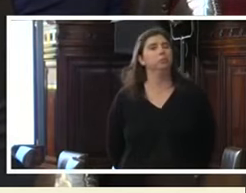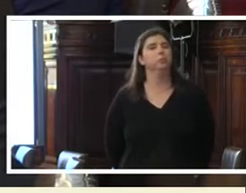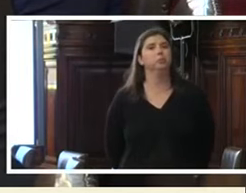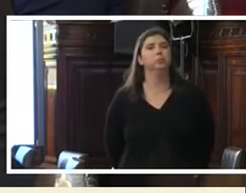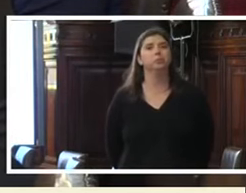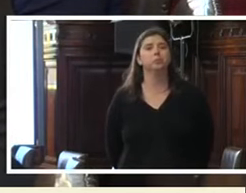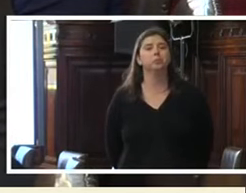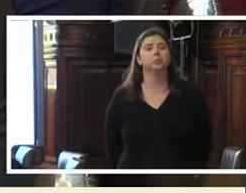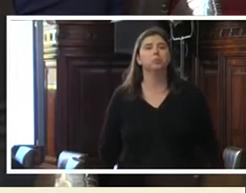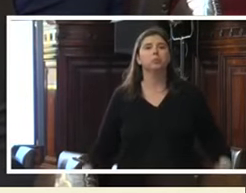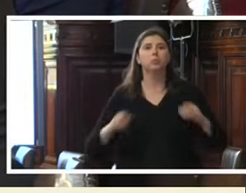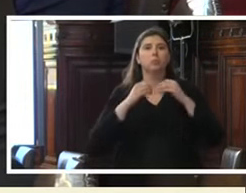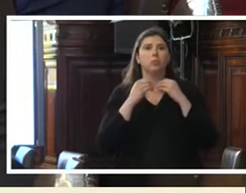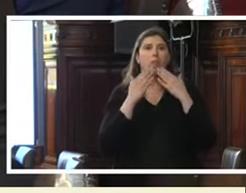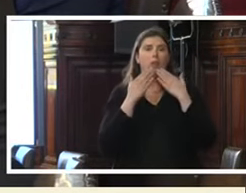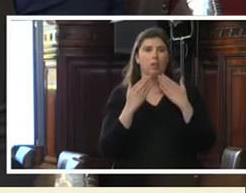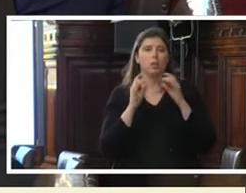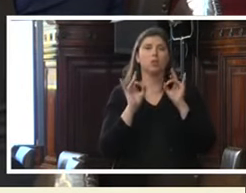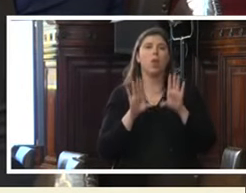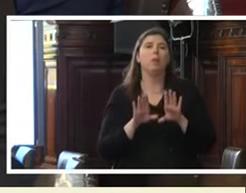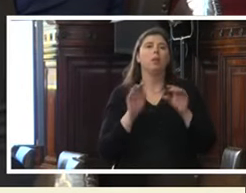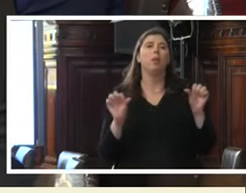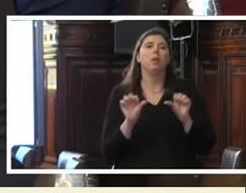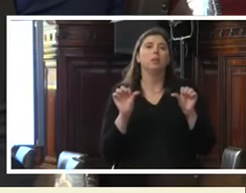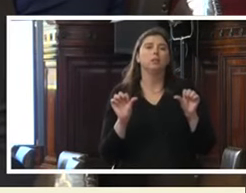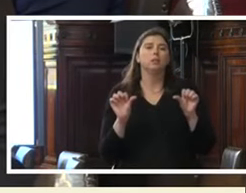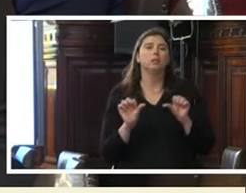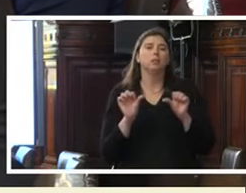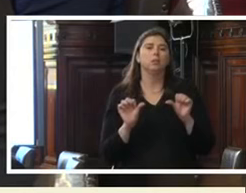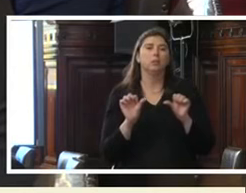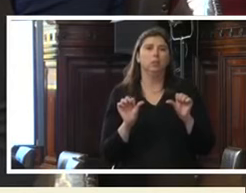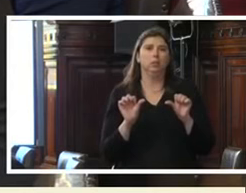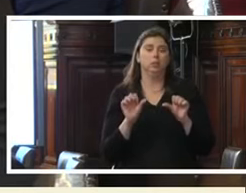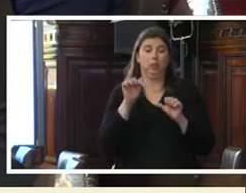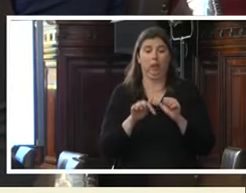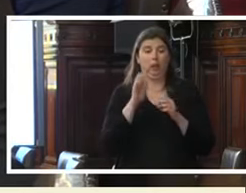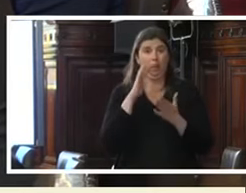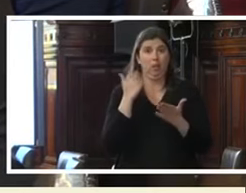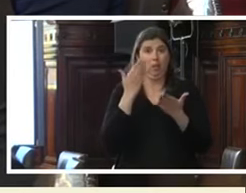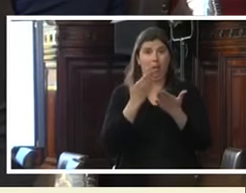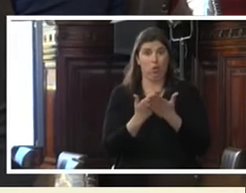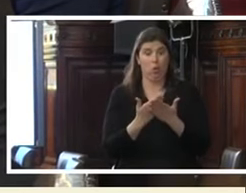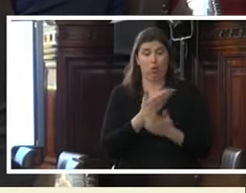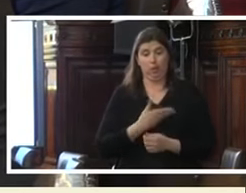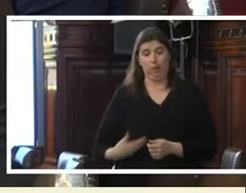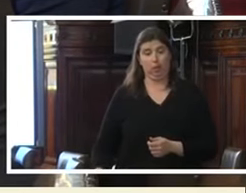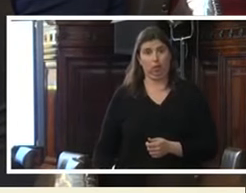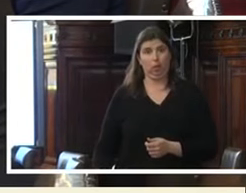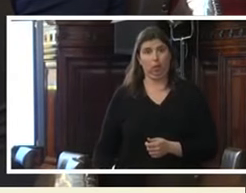soy gracias s sólo para hacer esta presentación que el presidente